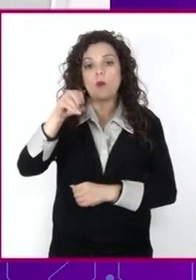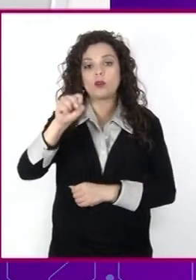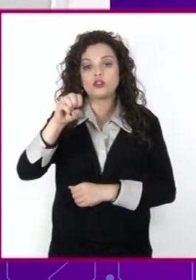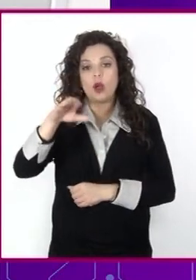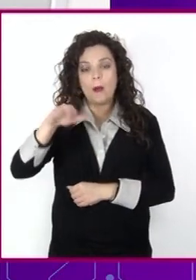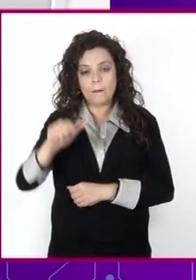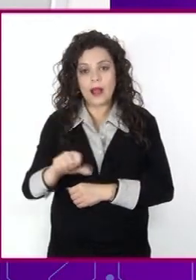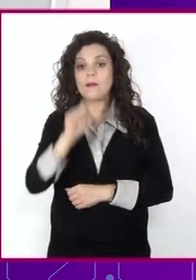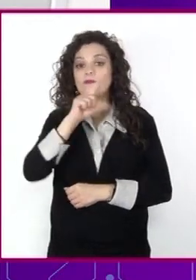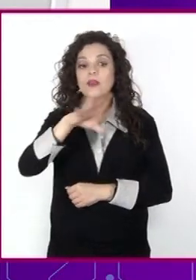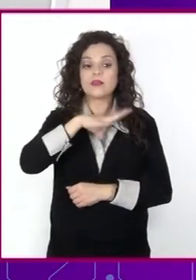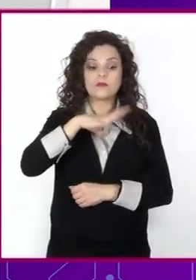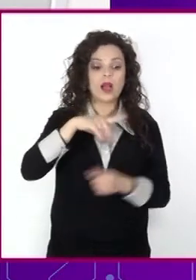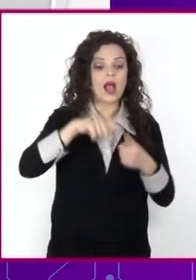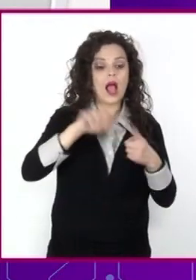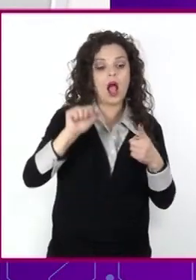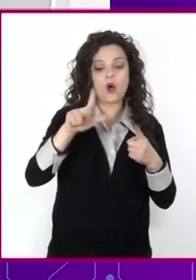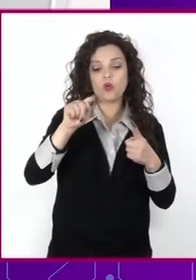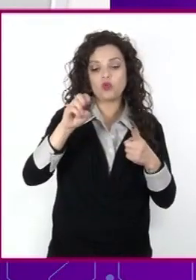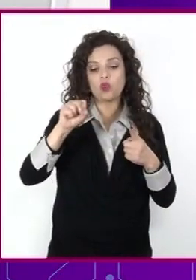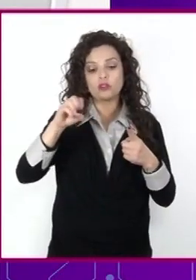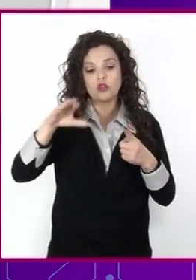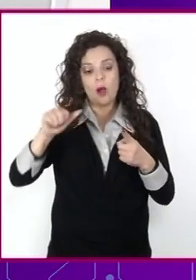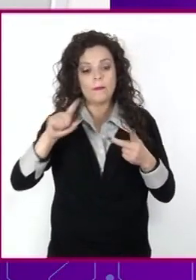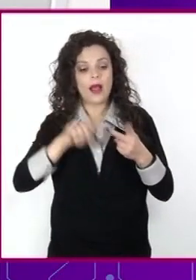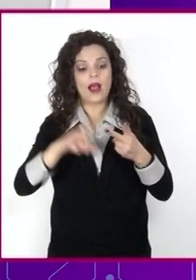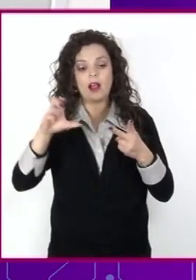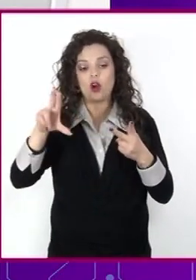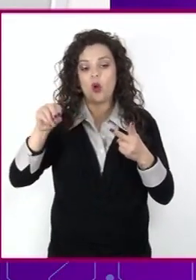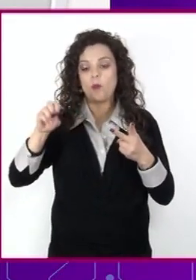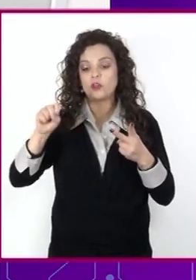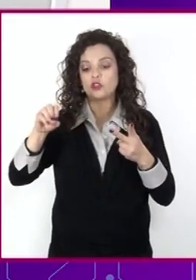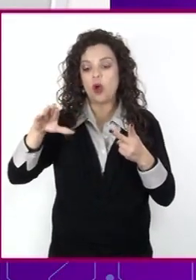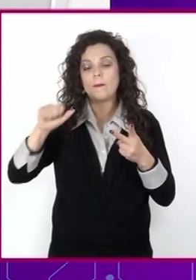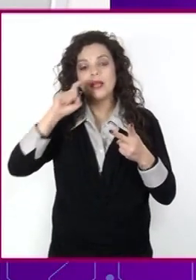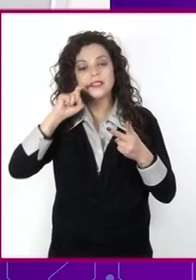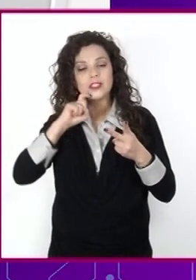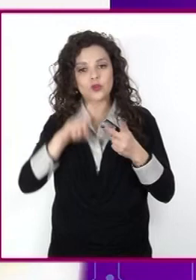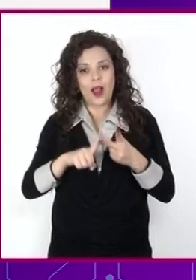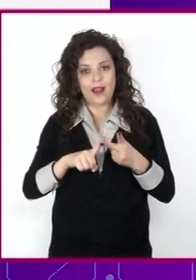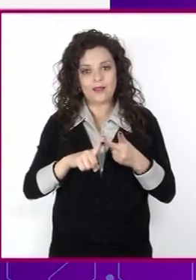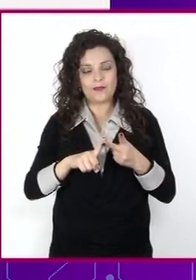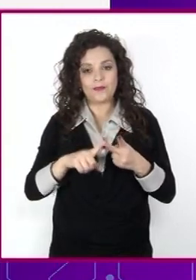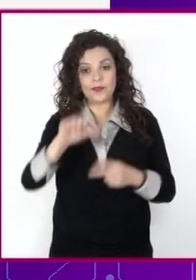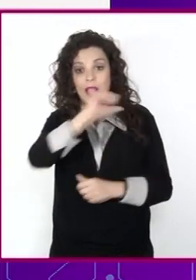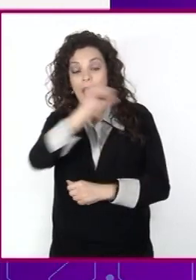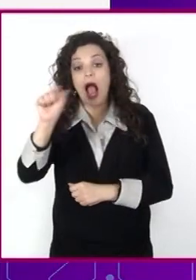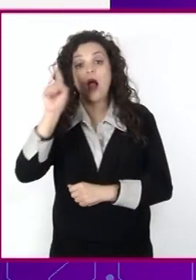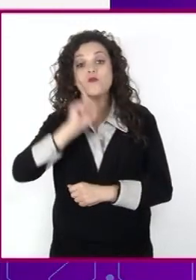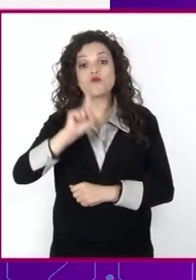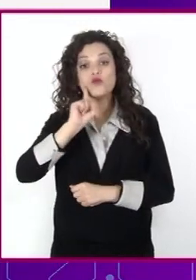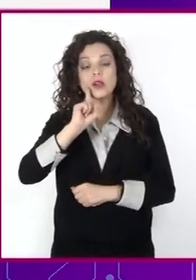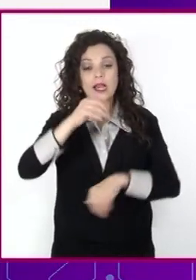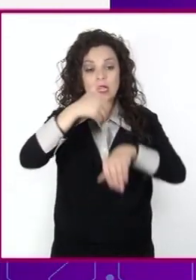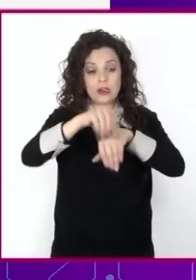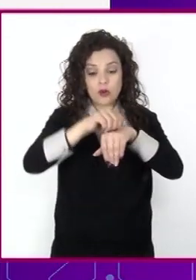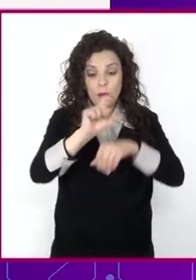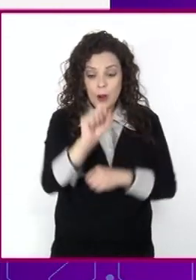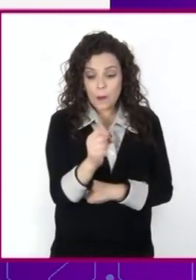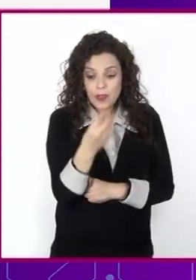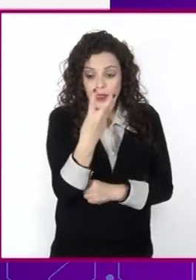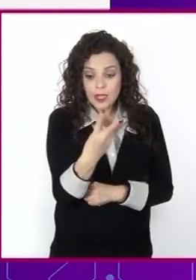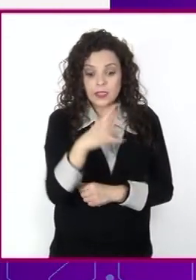los autosomas y los cromosomas sexuales. En el sexo femenino, en el par 23,